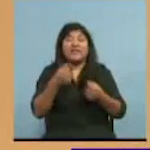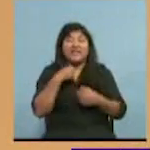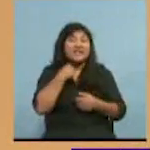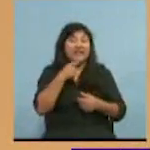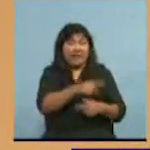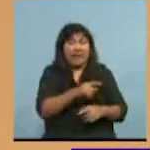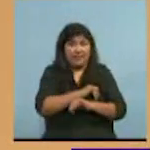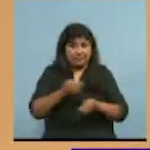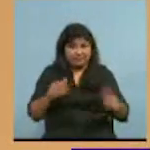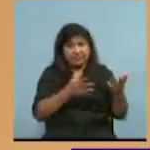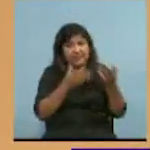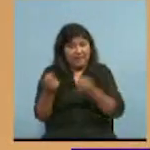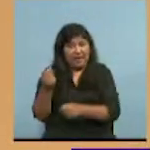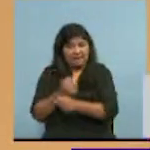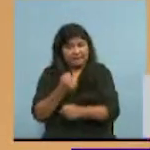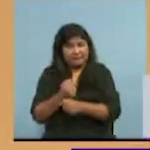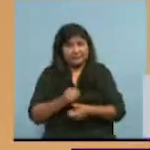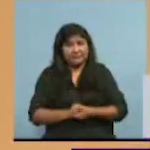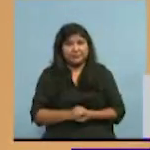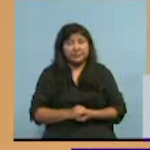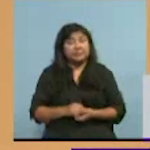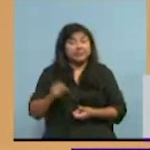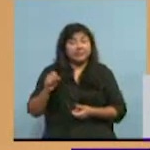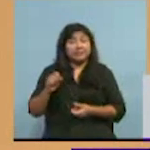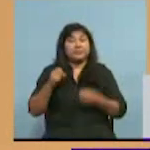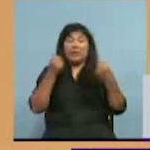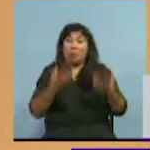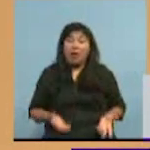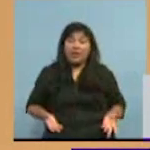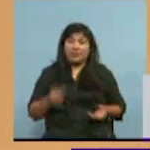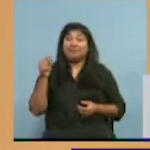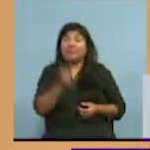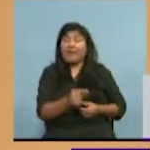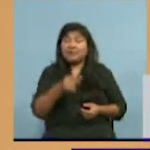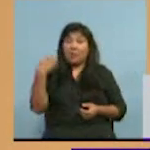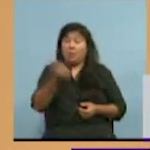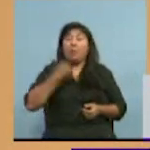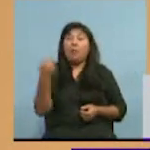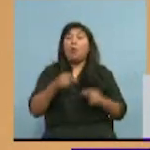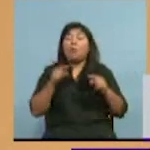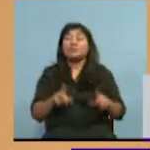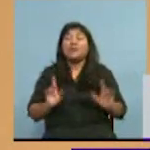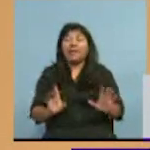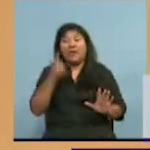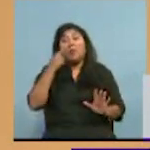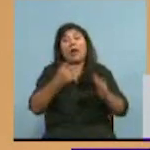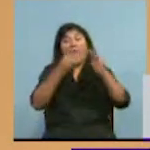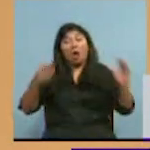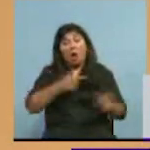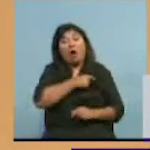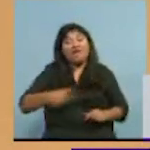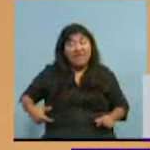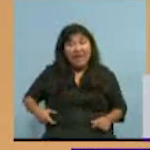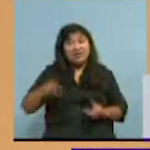Bueno, y es muy importante esta presentación del helicóptero comprado con fondos de la provincia de Jujuy para que